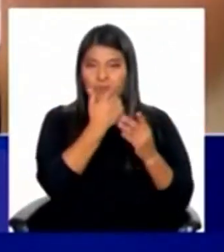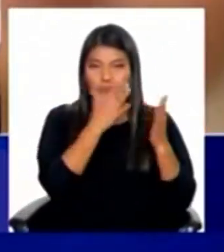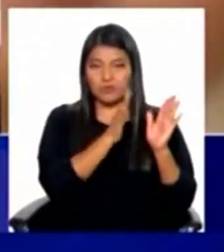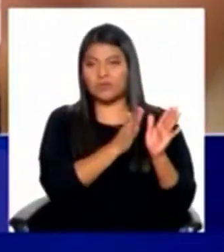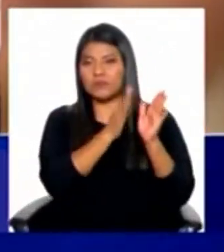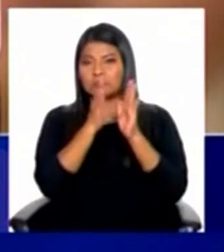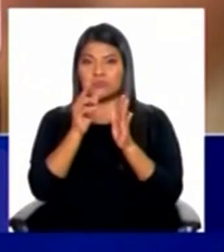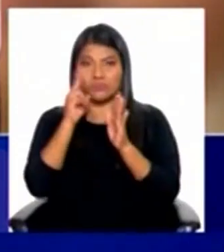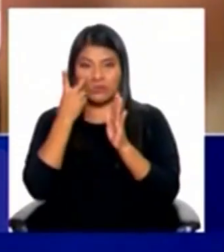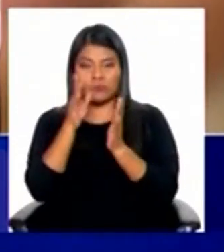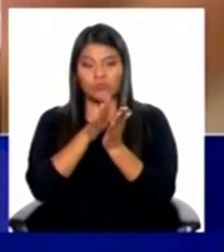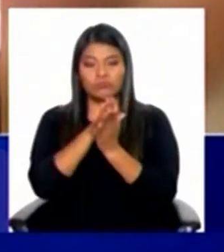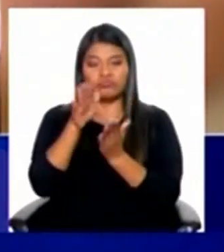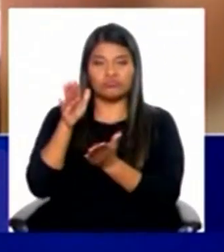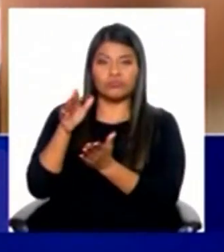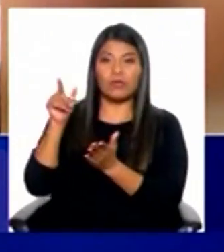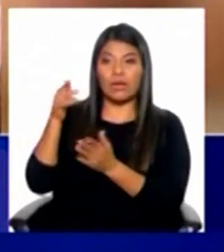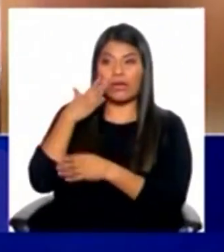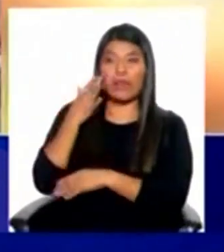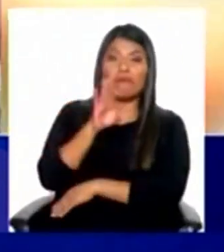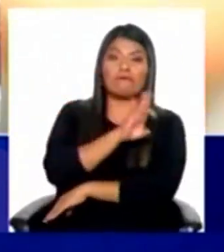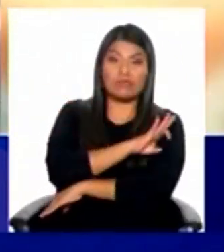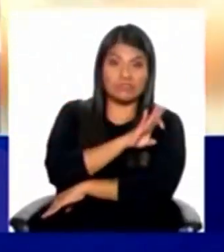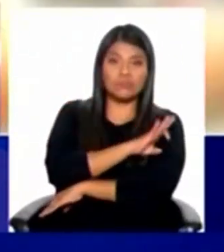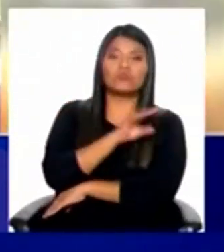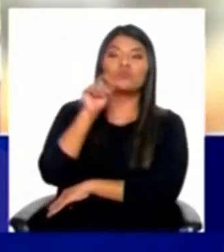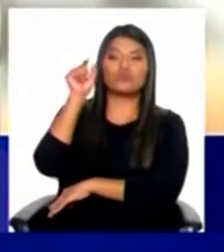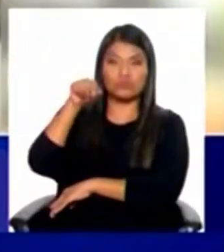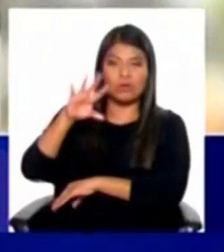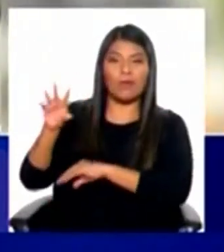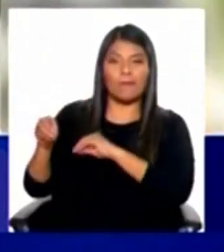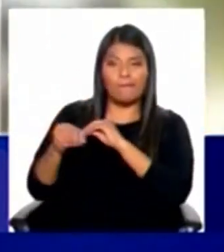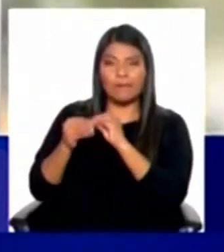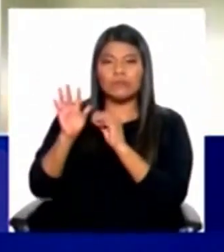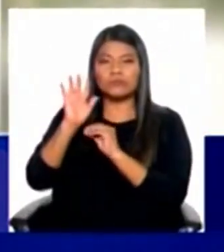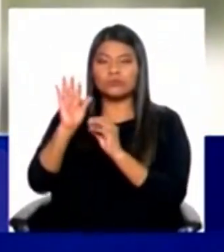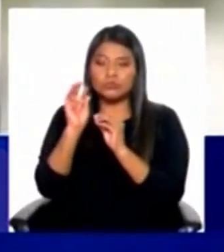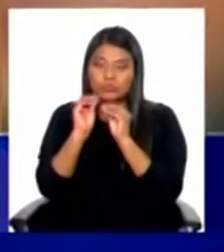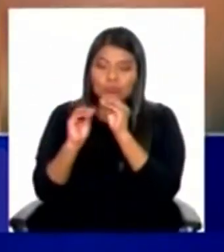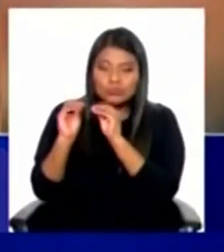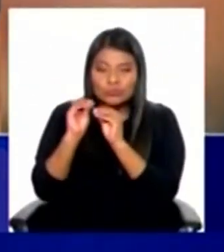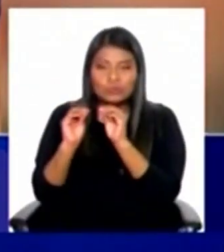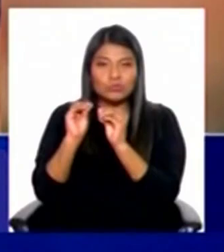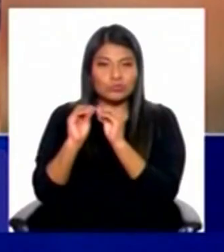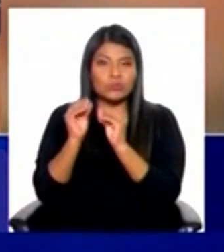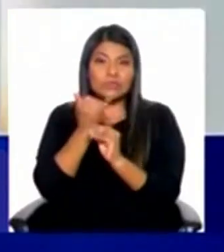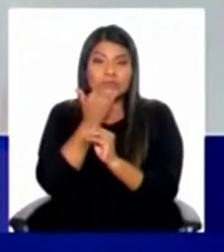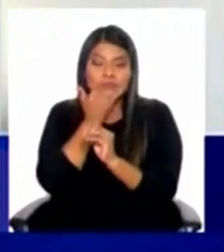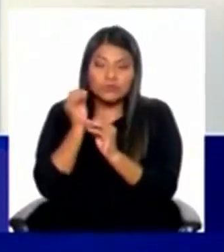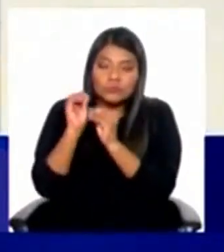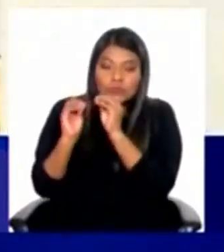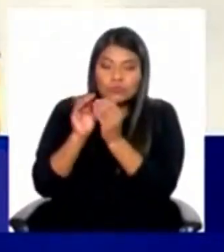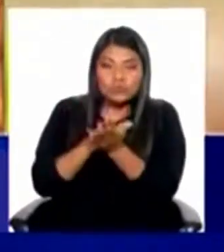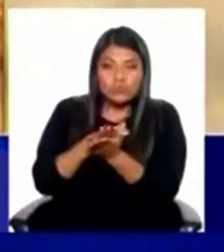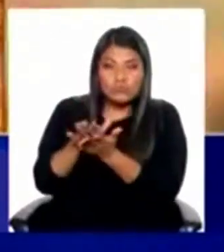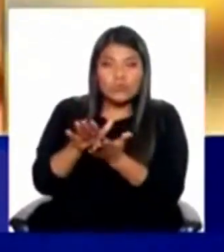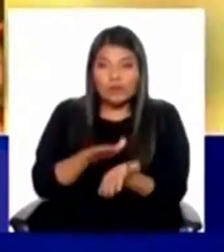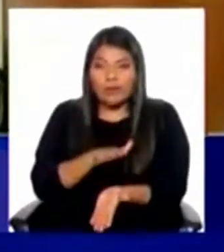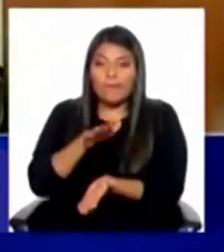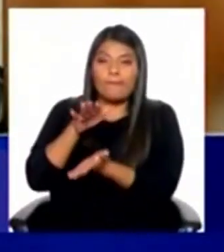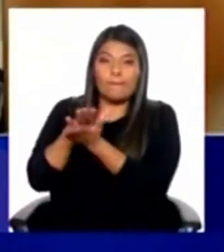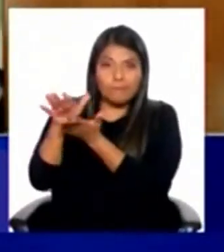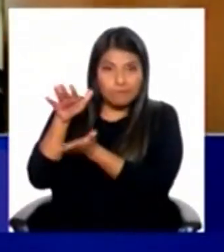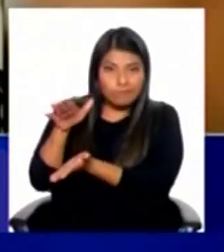solo la policía, sino también la fiscalía han adelantado que van a tratar de subsanar esos errores que se han presentado en la primera instancia.